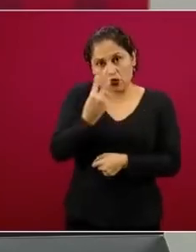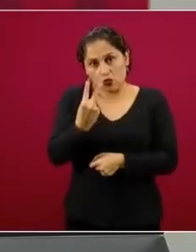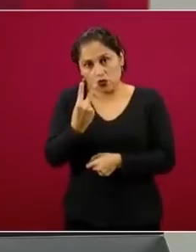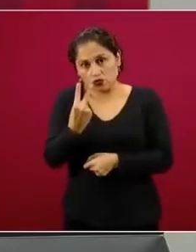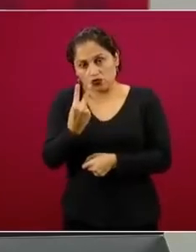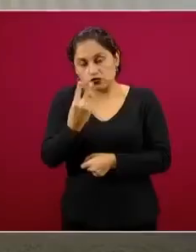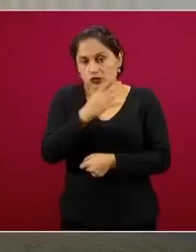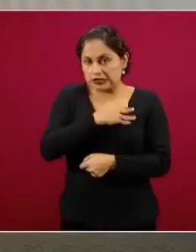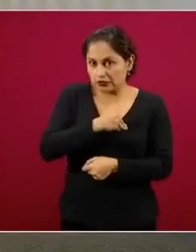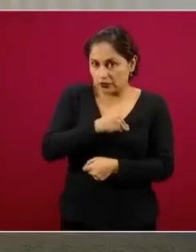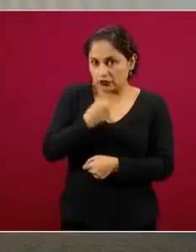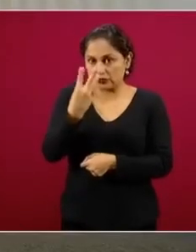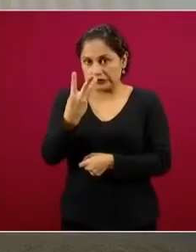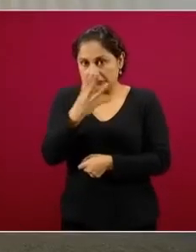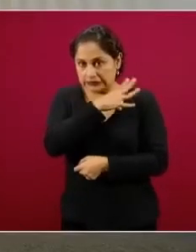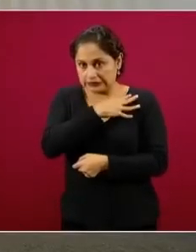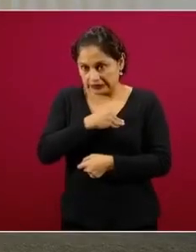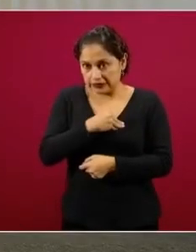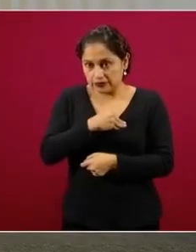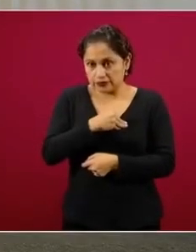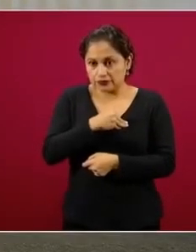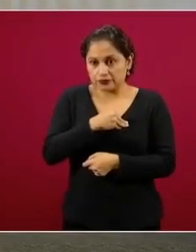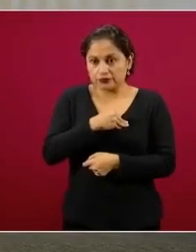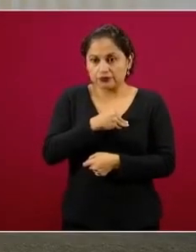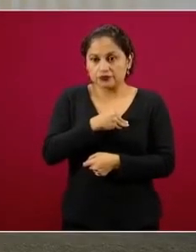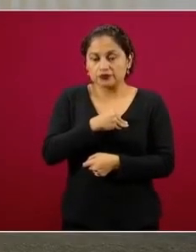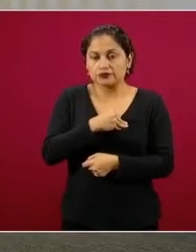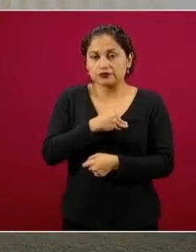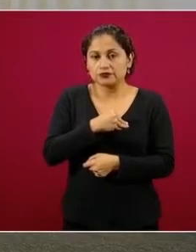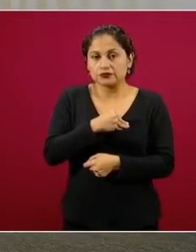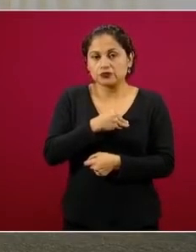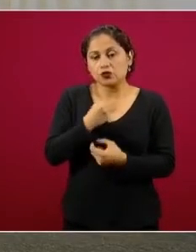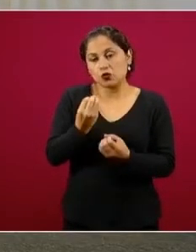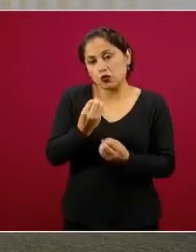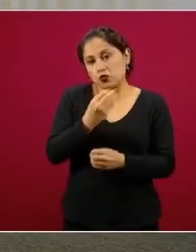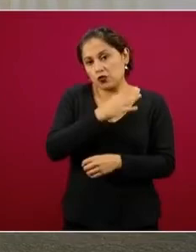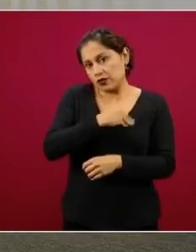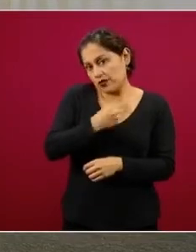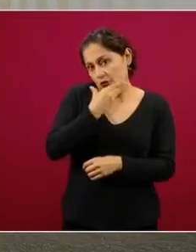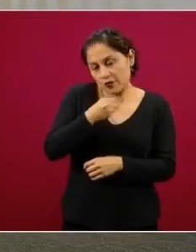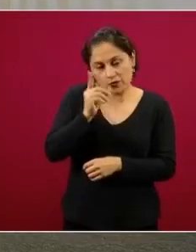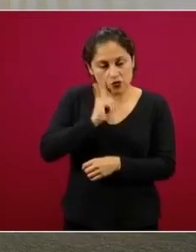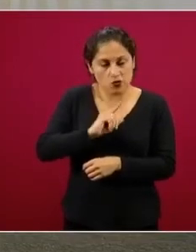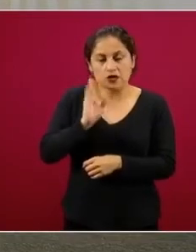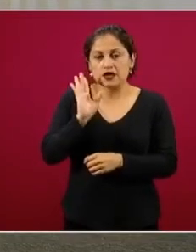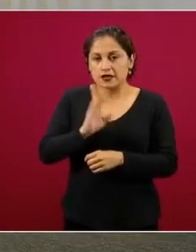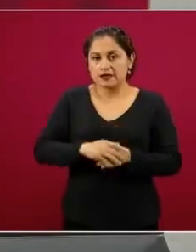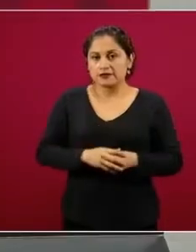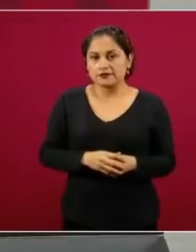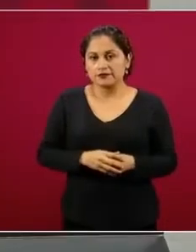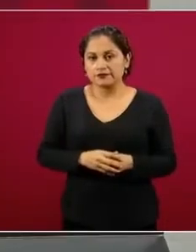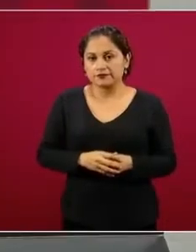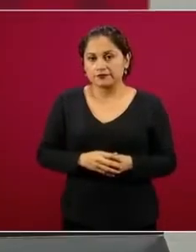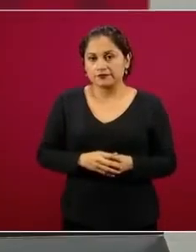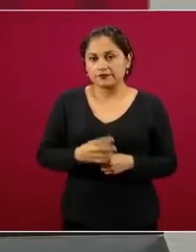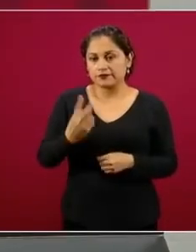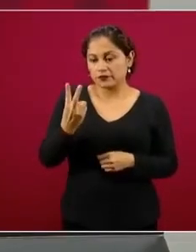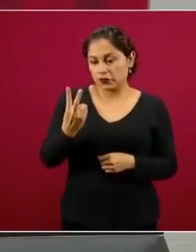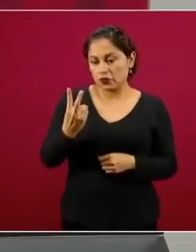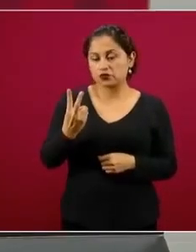más de 2 hijos, ahora tienen 3 hijos, o hijas por supuesto, y entonces 3 es más que